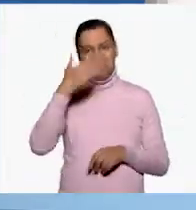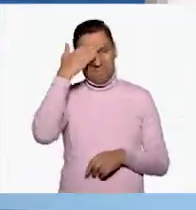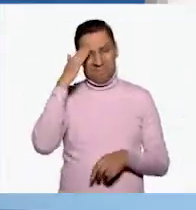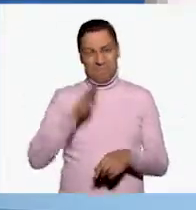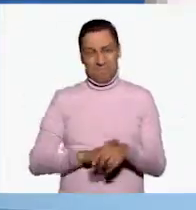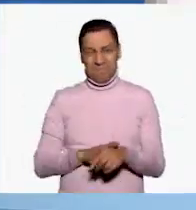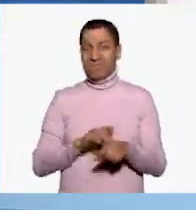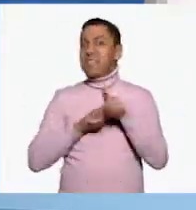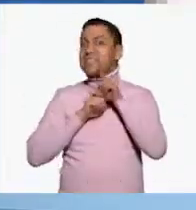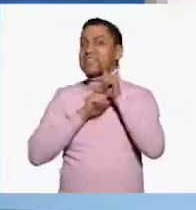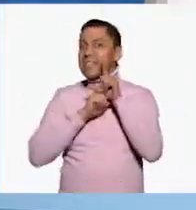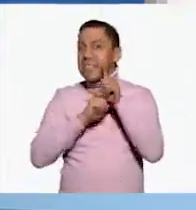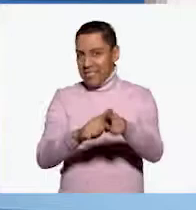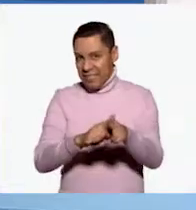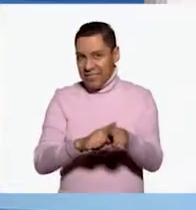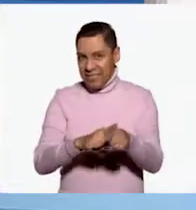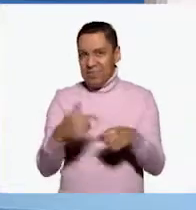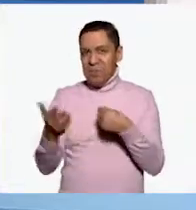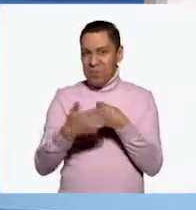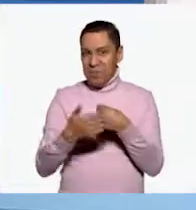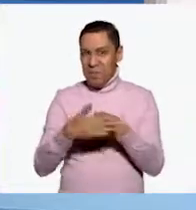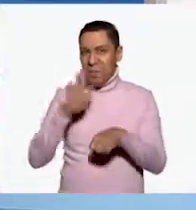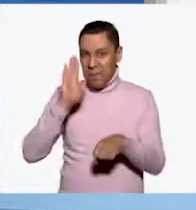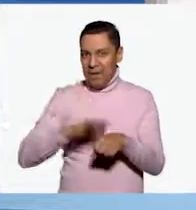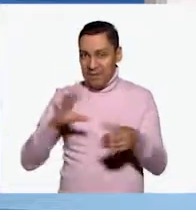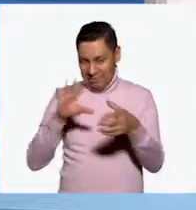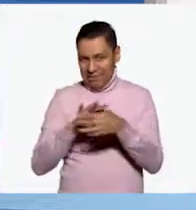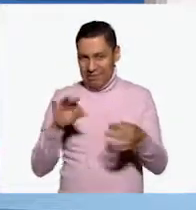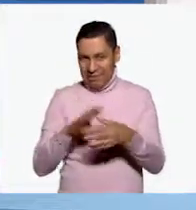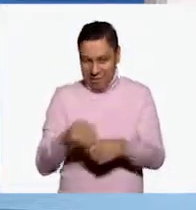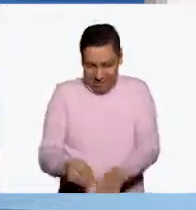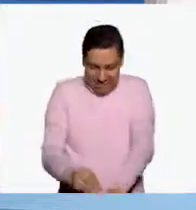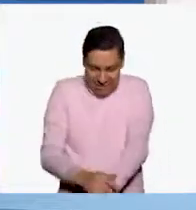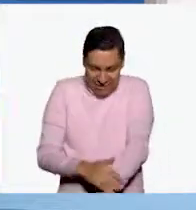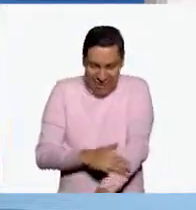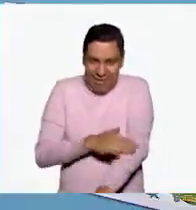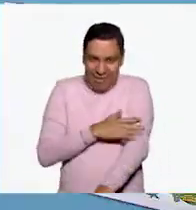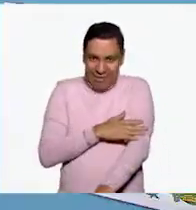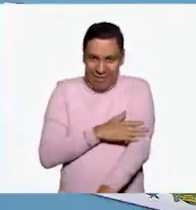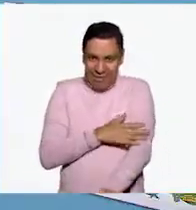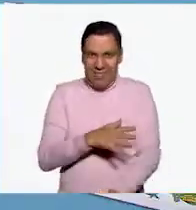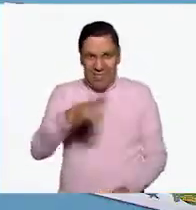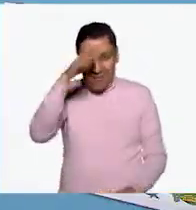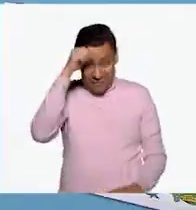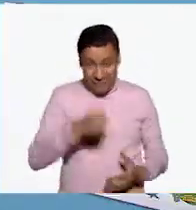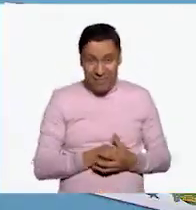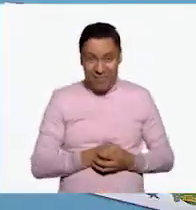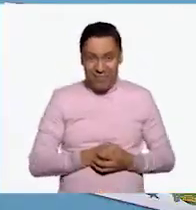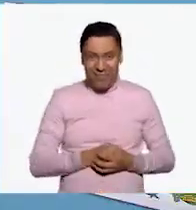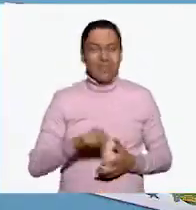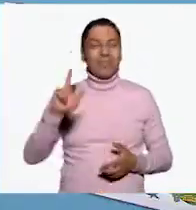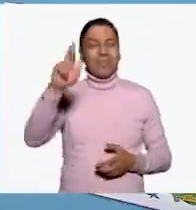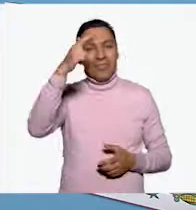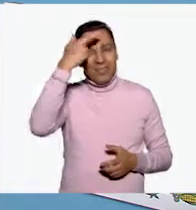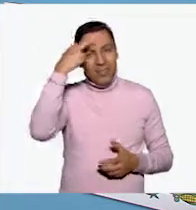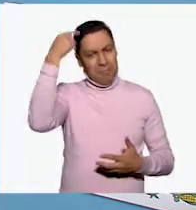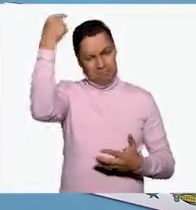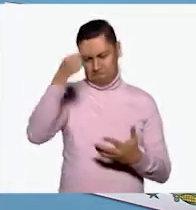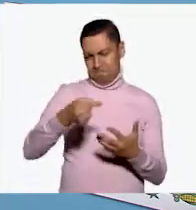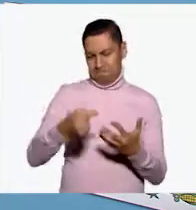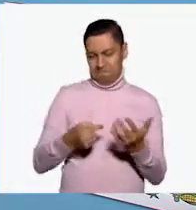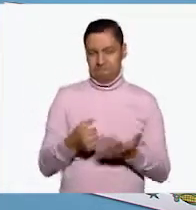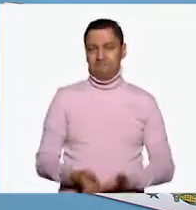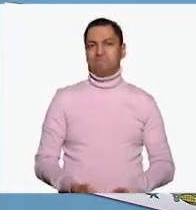pierdas la siguiente clase donde continuaremos hablando de estas emociones. Recuerda, todas ellas nos